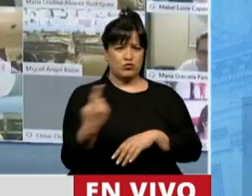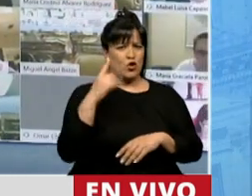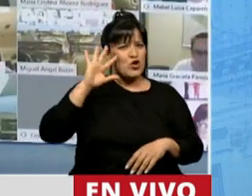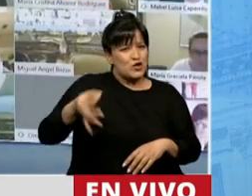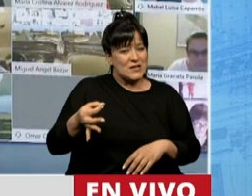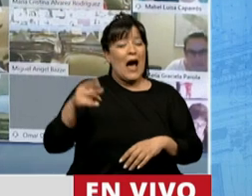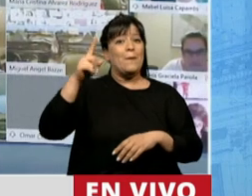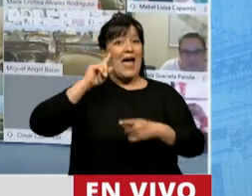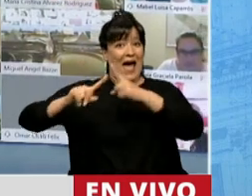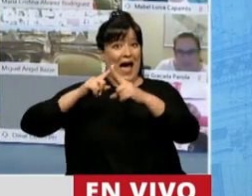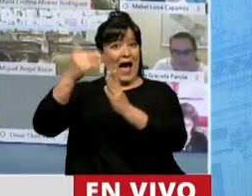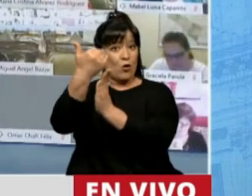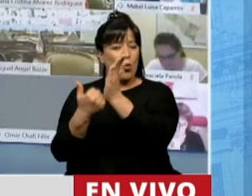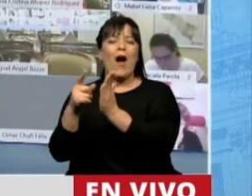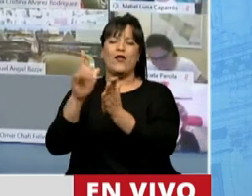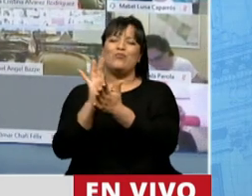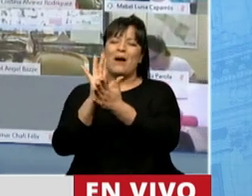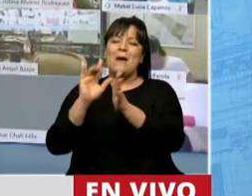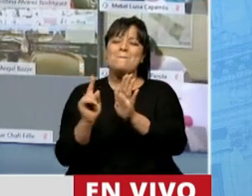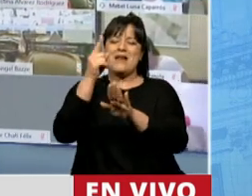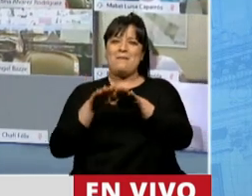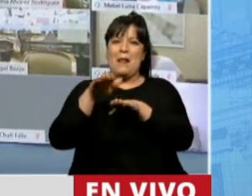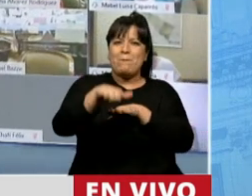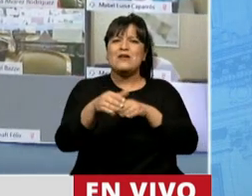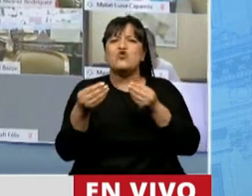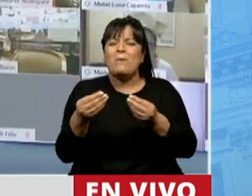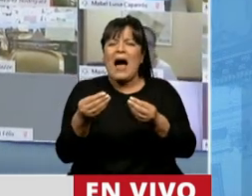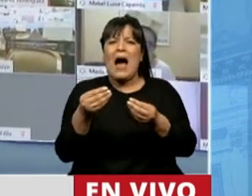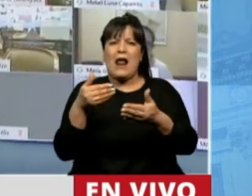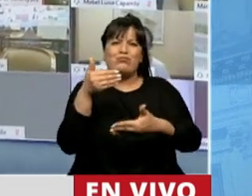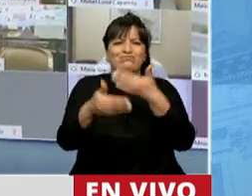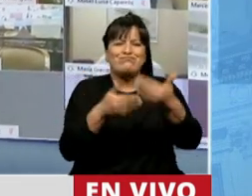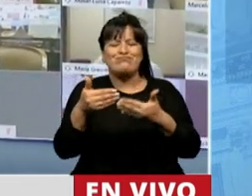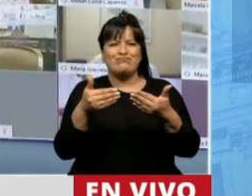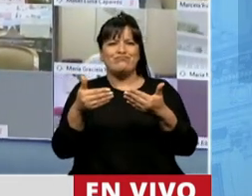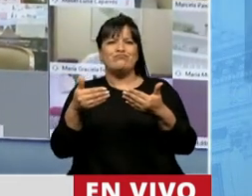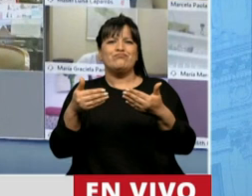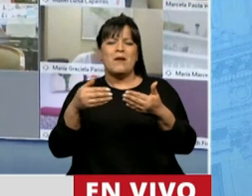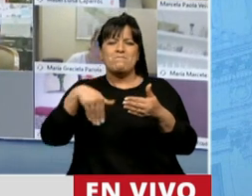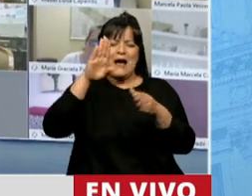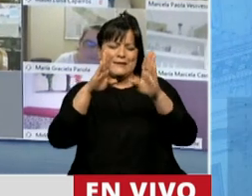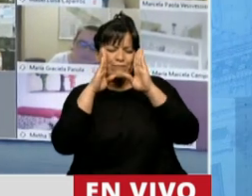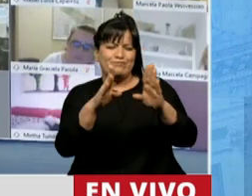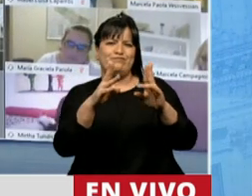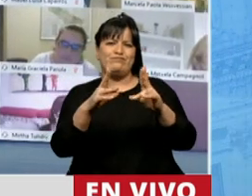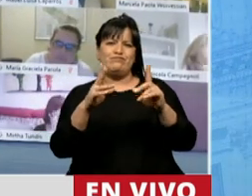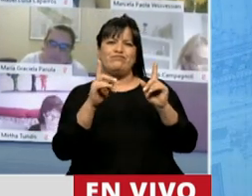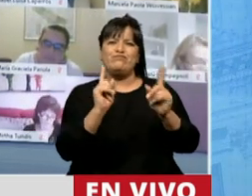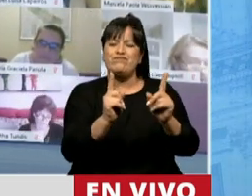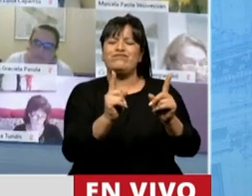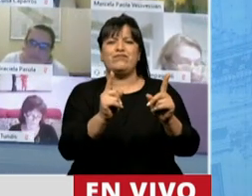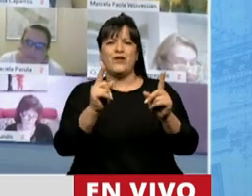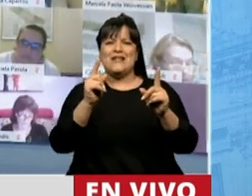escazú es un primer paso en este camino hacia una reactivación verde ha una reactivación que tenga en cuenta el desarrollo sostenible en el